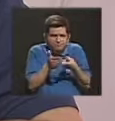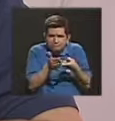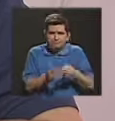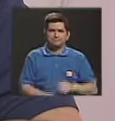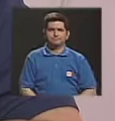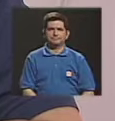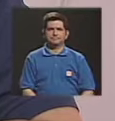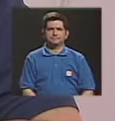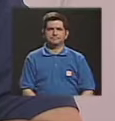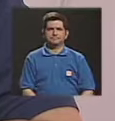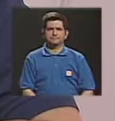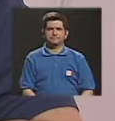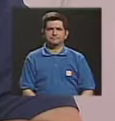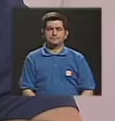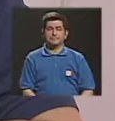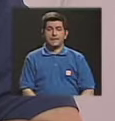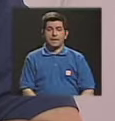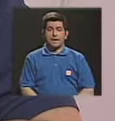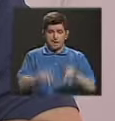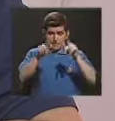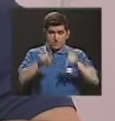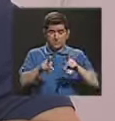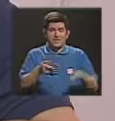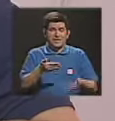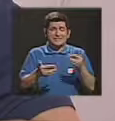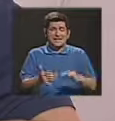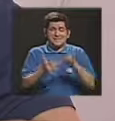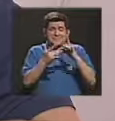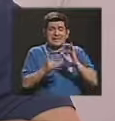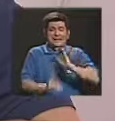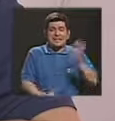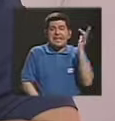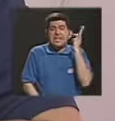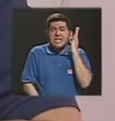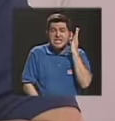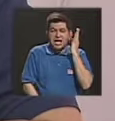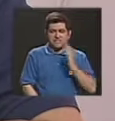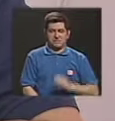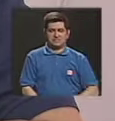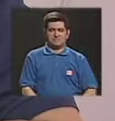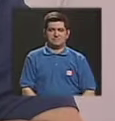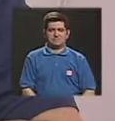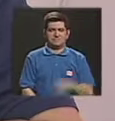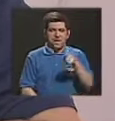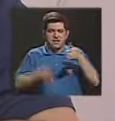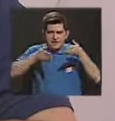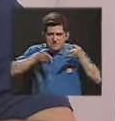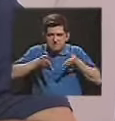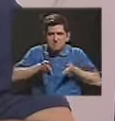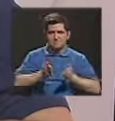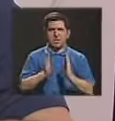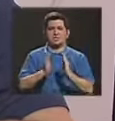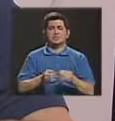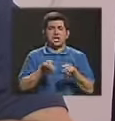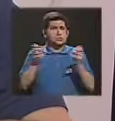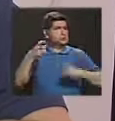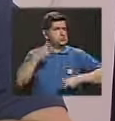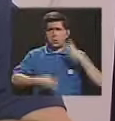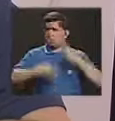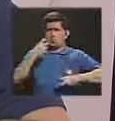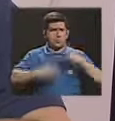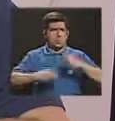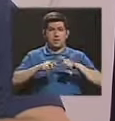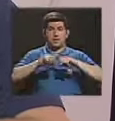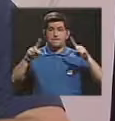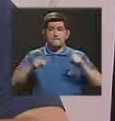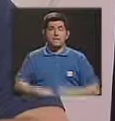consiste en pacientes que son casi exclusivamente niñas, que nacen sin ninguna